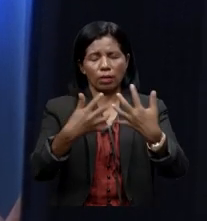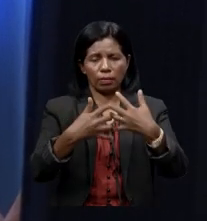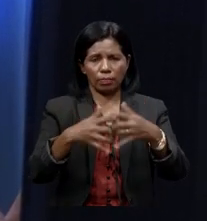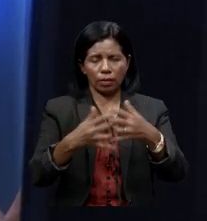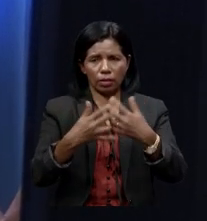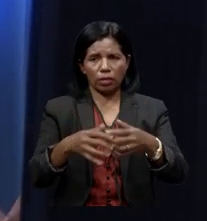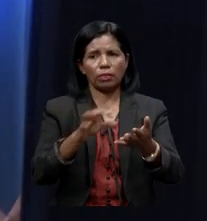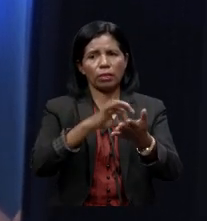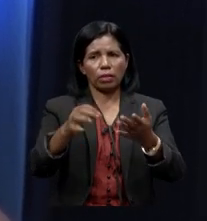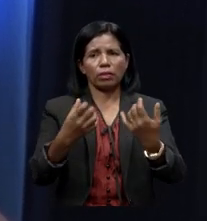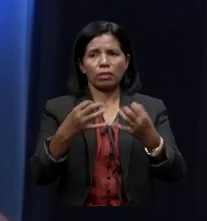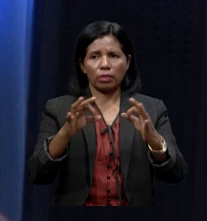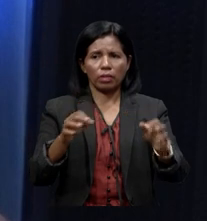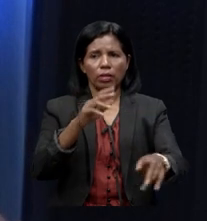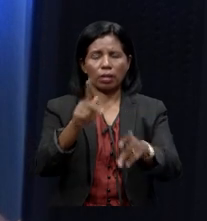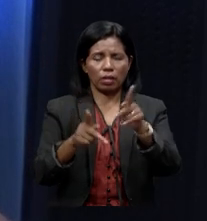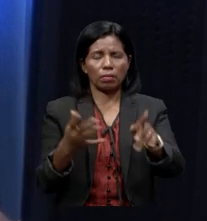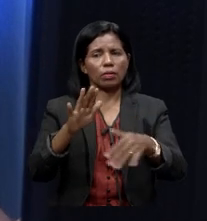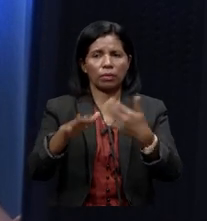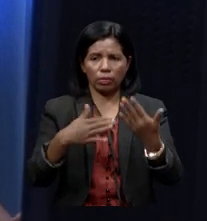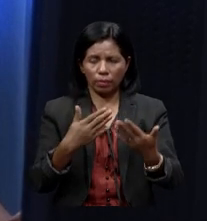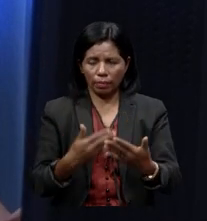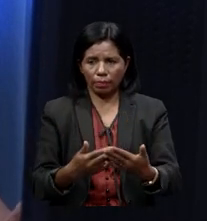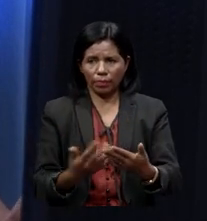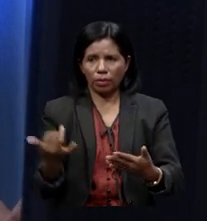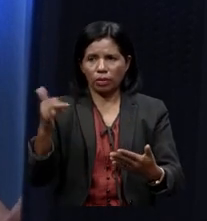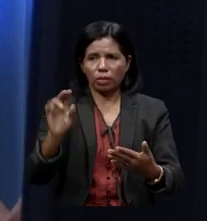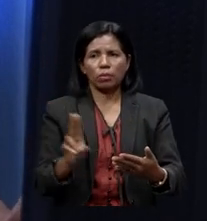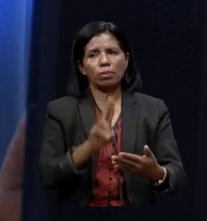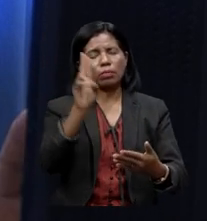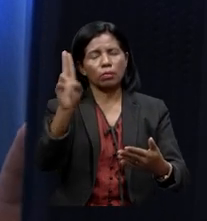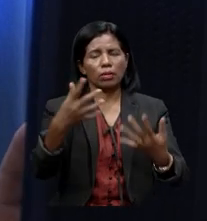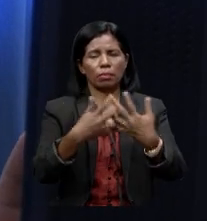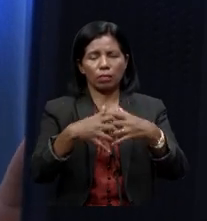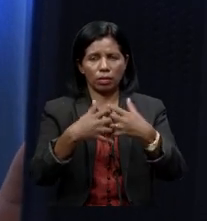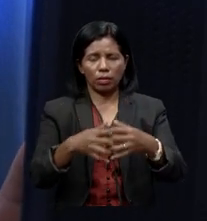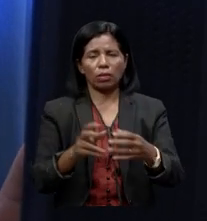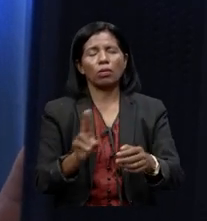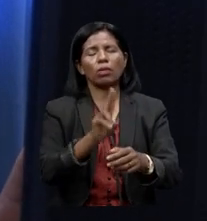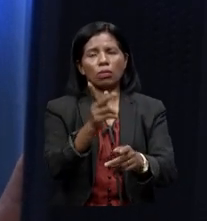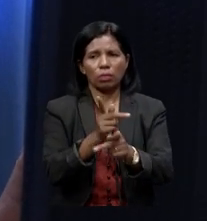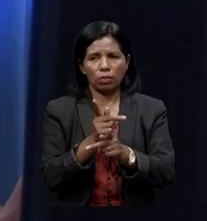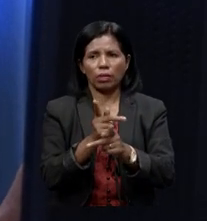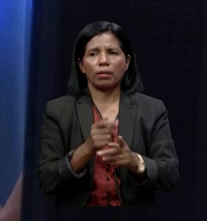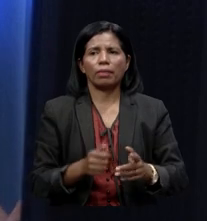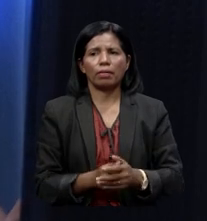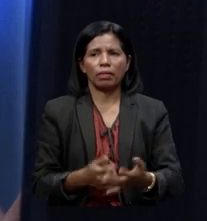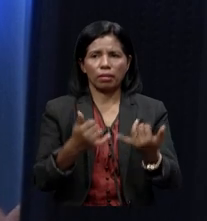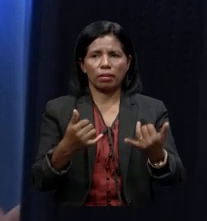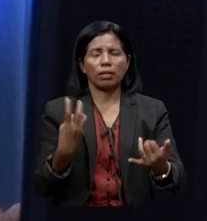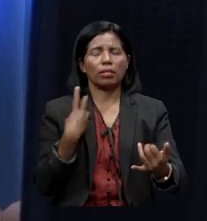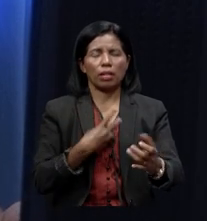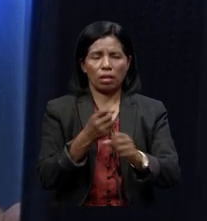Formasau. Formasau ba ema sira ne, para atu si algún sa utiliza máquina no hodi dia. Y de nema agora